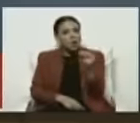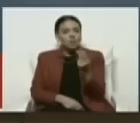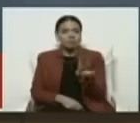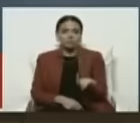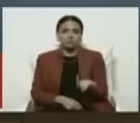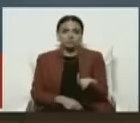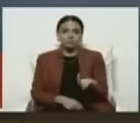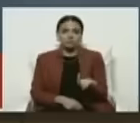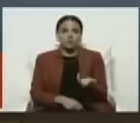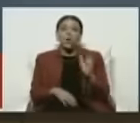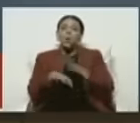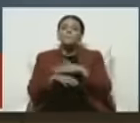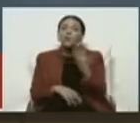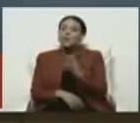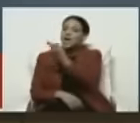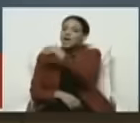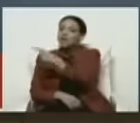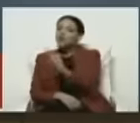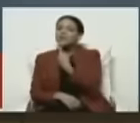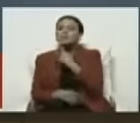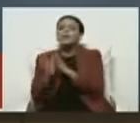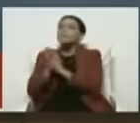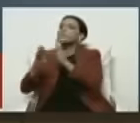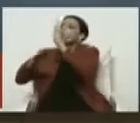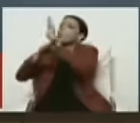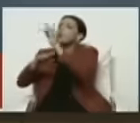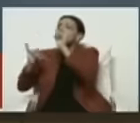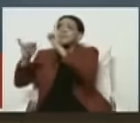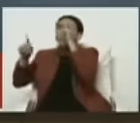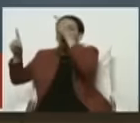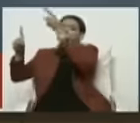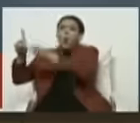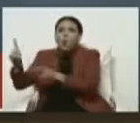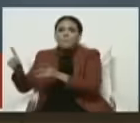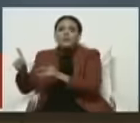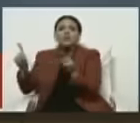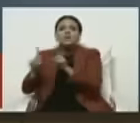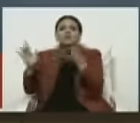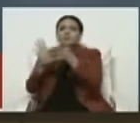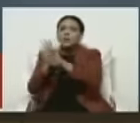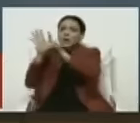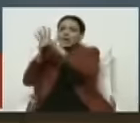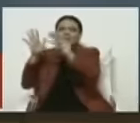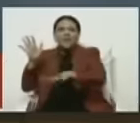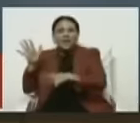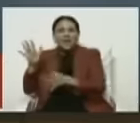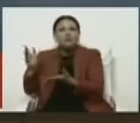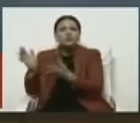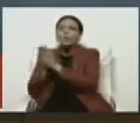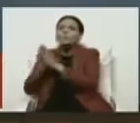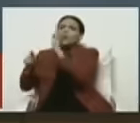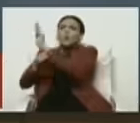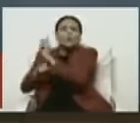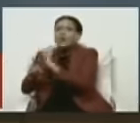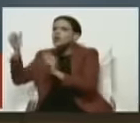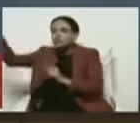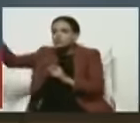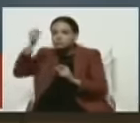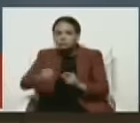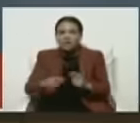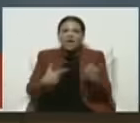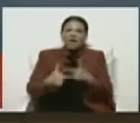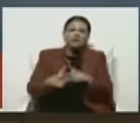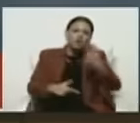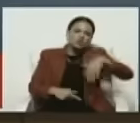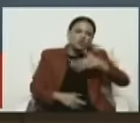Venezuela porque ellos tenían que cuidar de sus derechos humanos allá. Y yo me pregunto, ¿y los derechos humanos Orlando Figuera